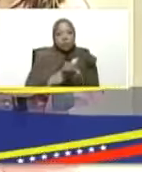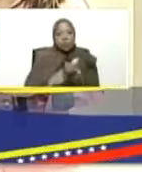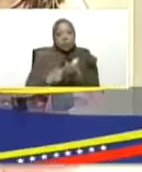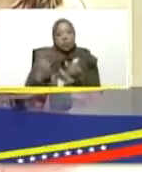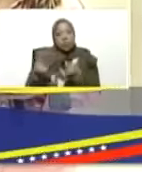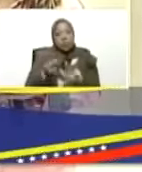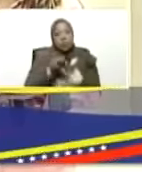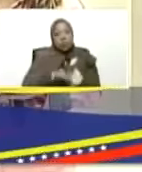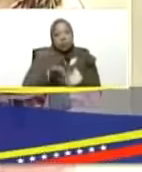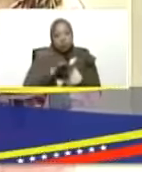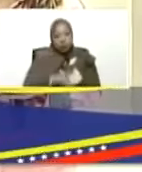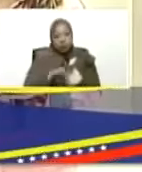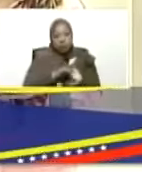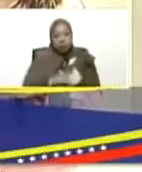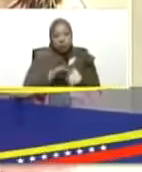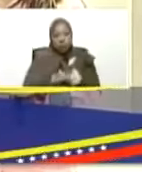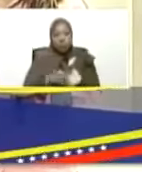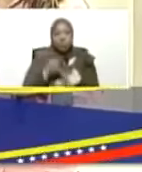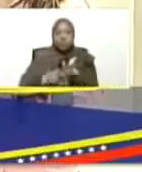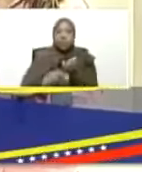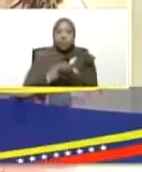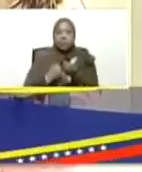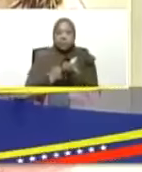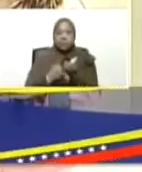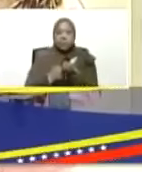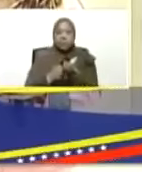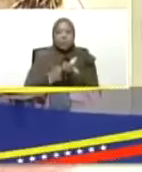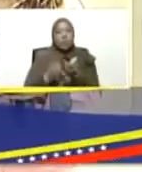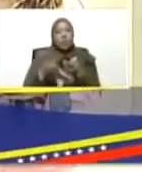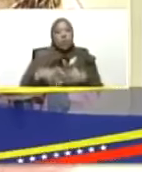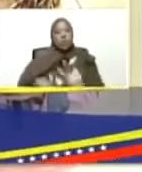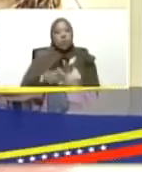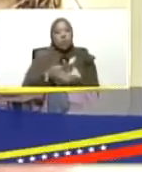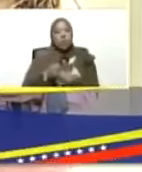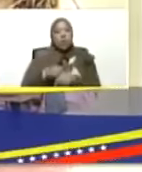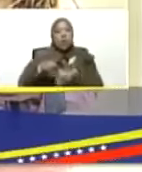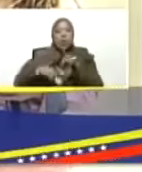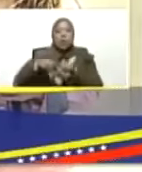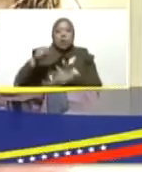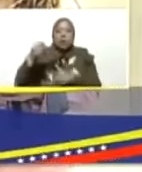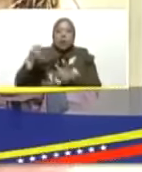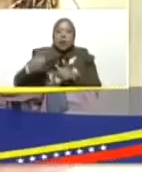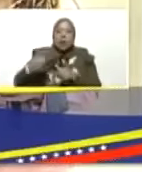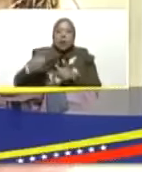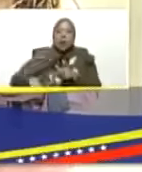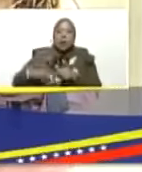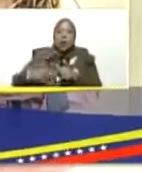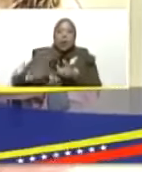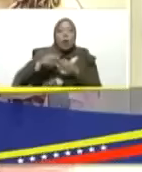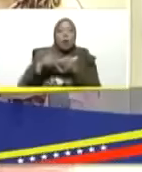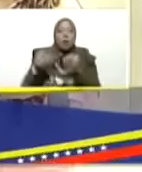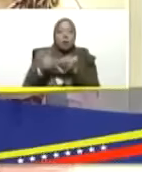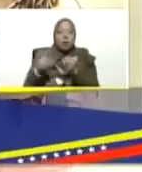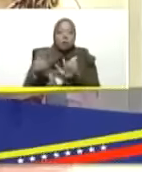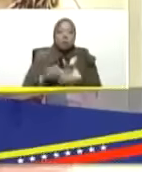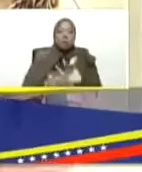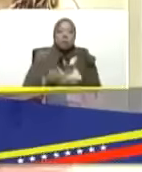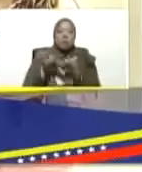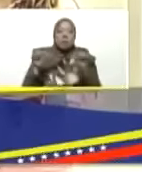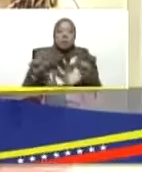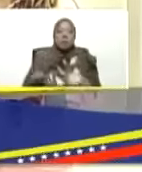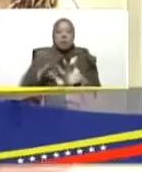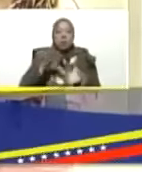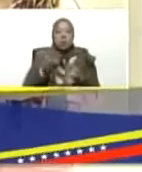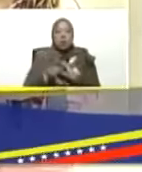economía social, con derrota de la inflación, con sistema